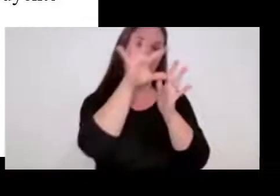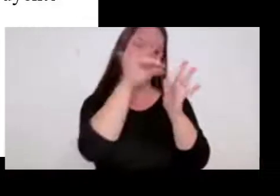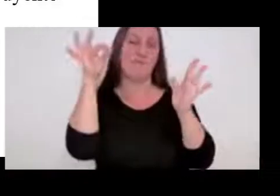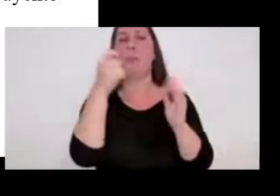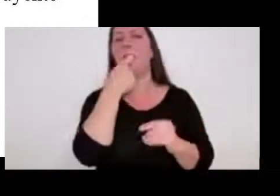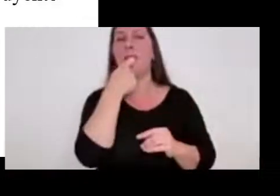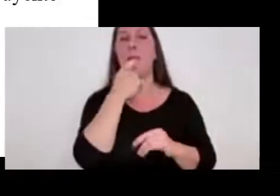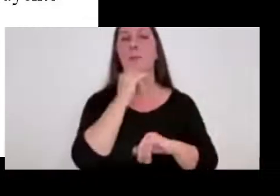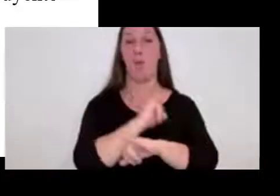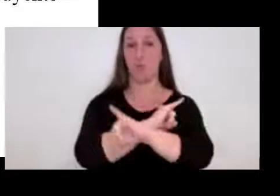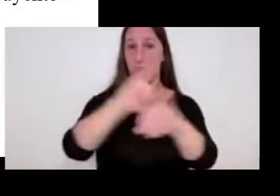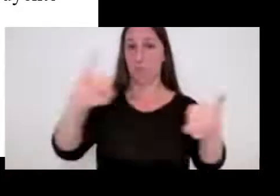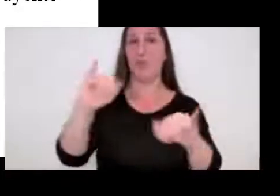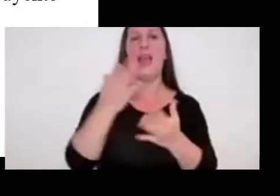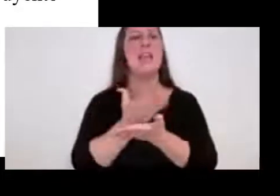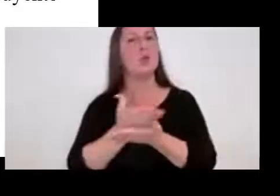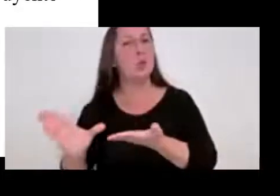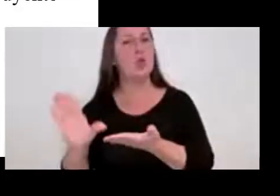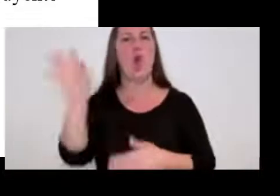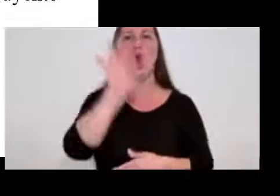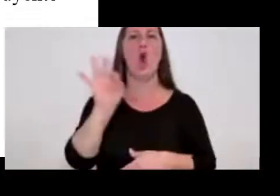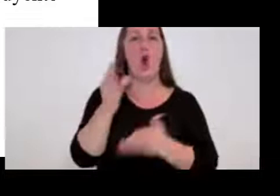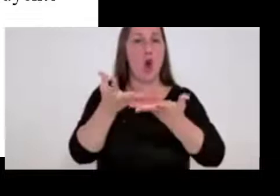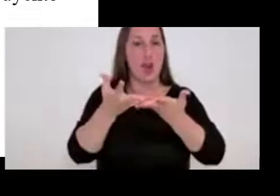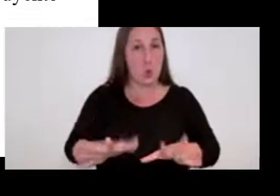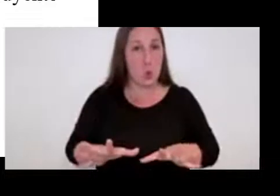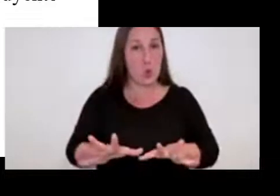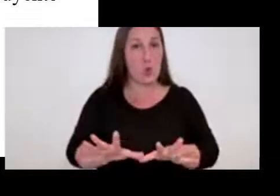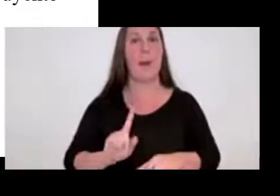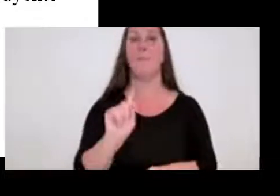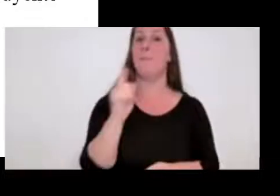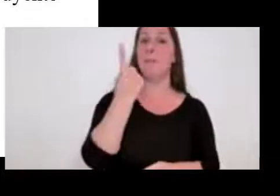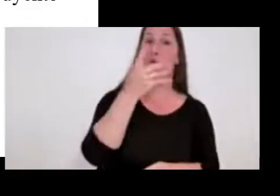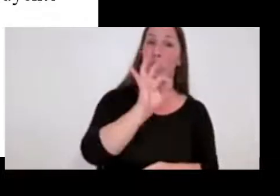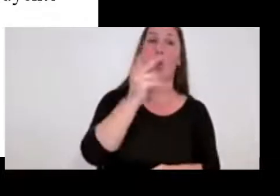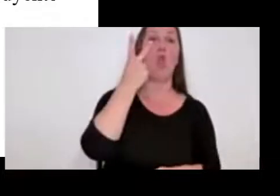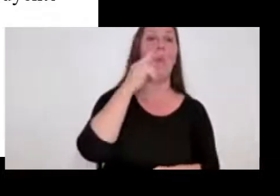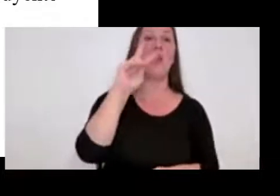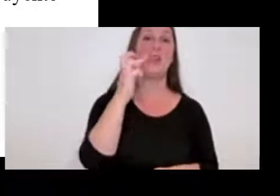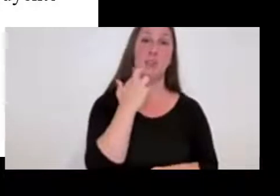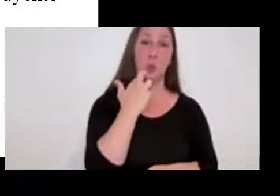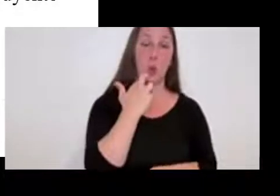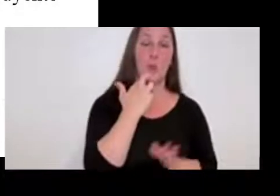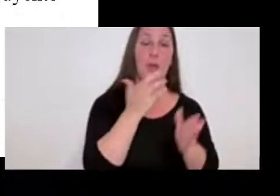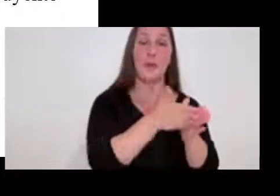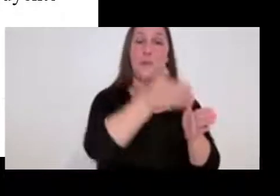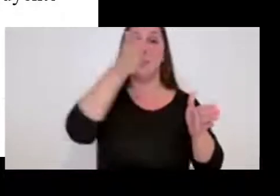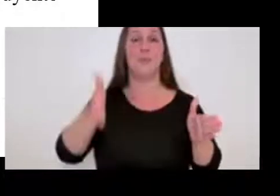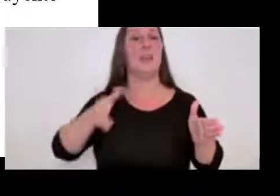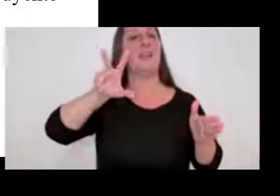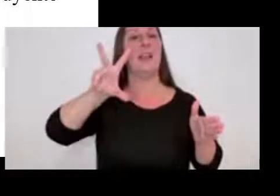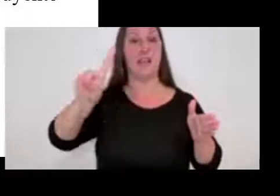comunicado la exclusión o renuncia entre el 1 de octubre del año 2019 y el 31